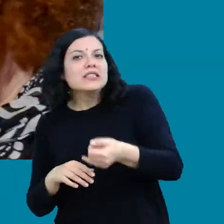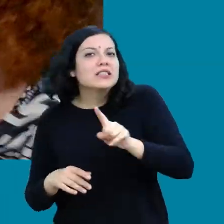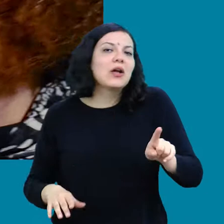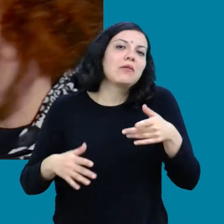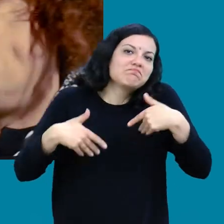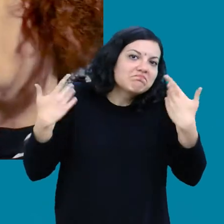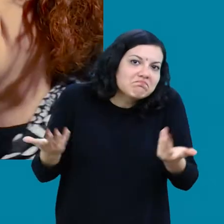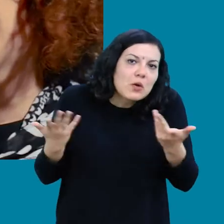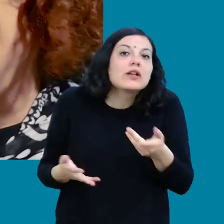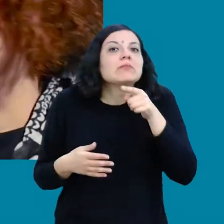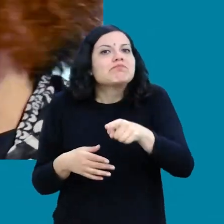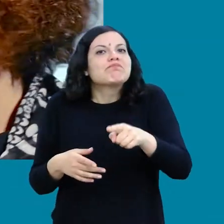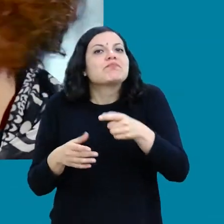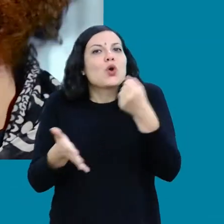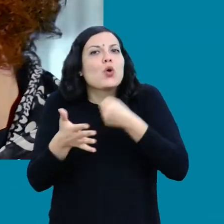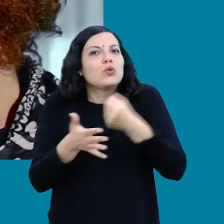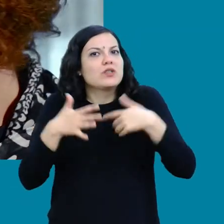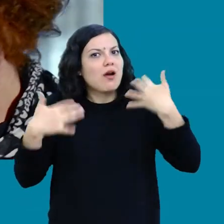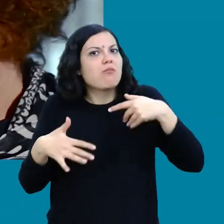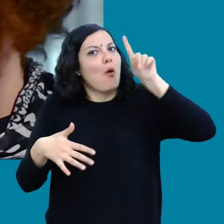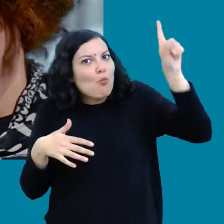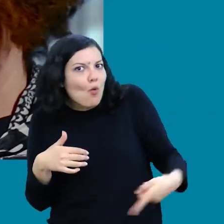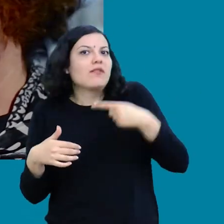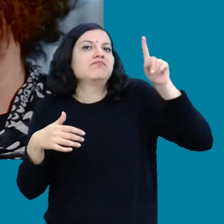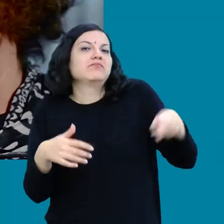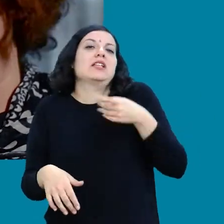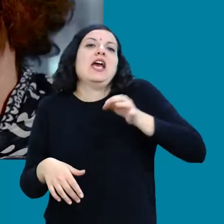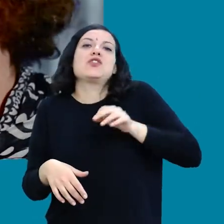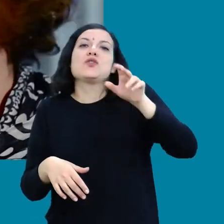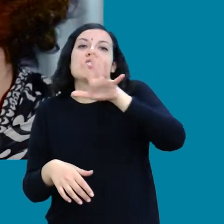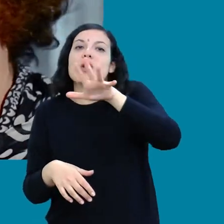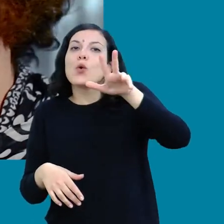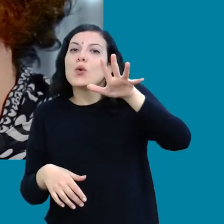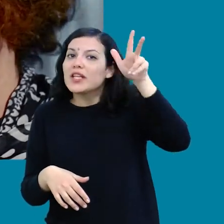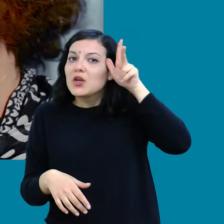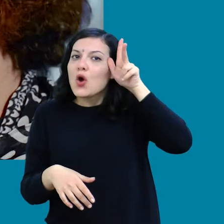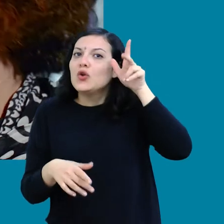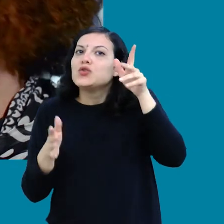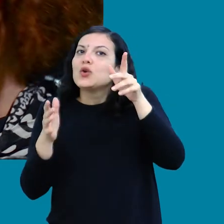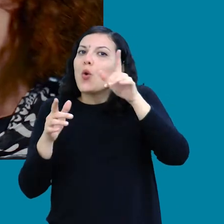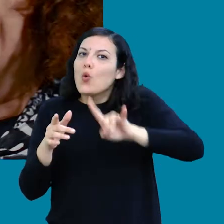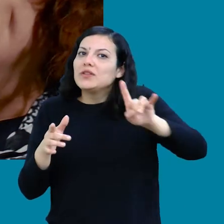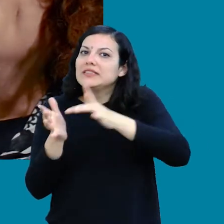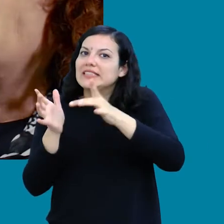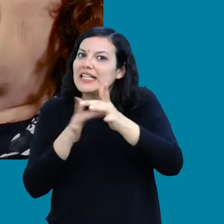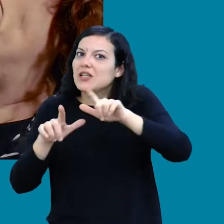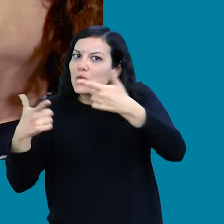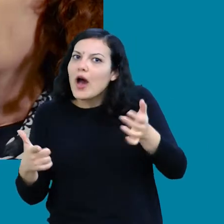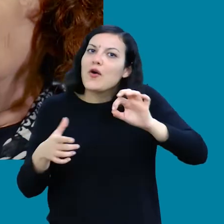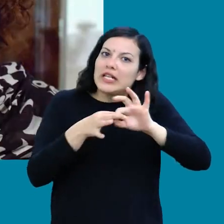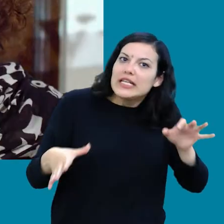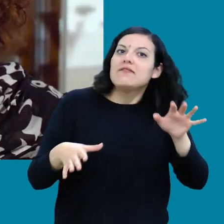no se realice, pero se reeditan las grandes luchas, ¿no? Se reedita en el 58, ¿no? La Laico Libre, se reedita